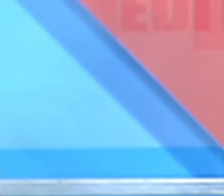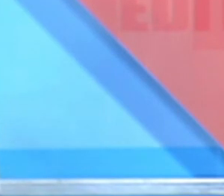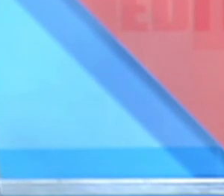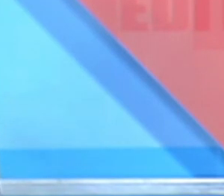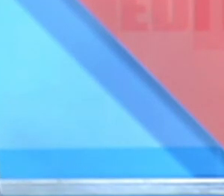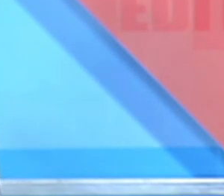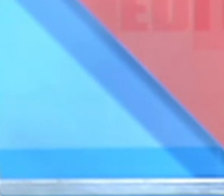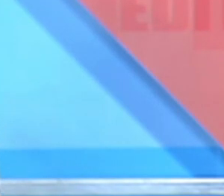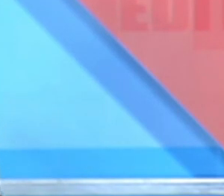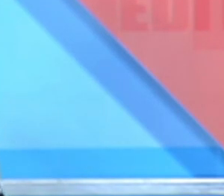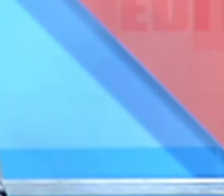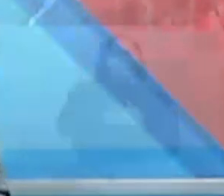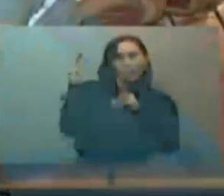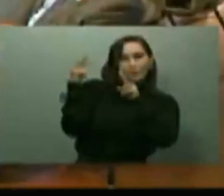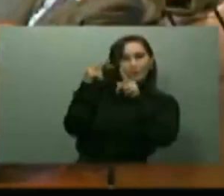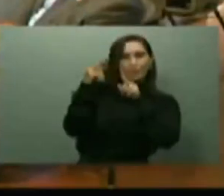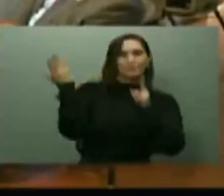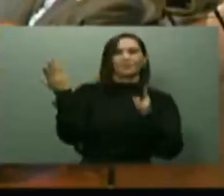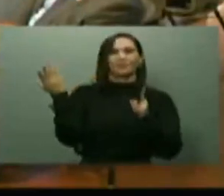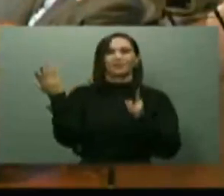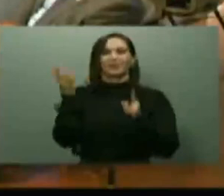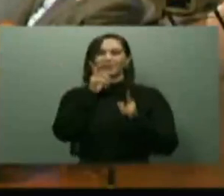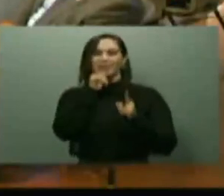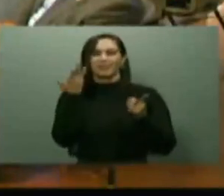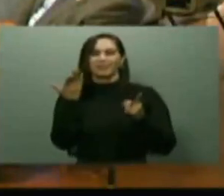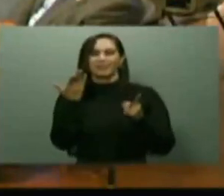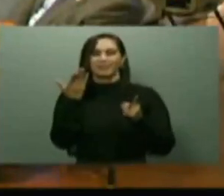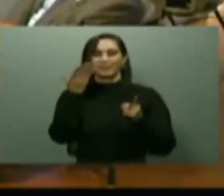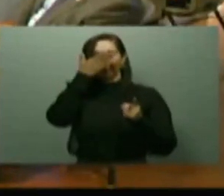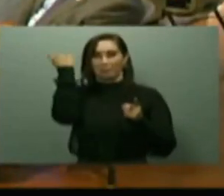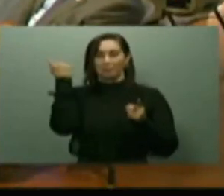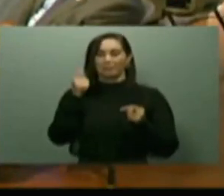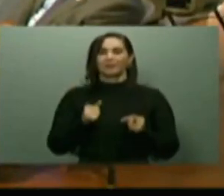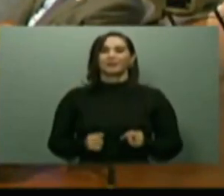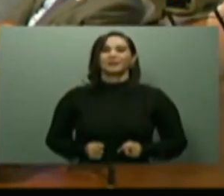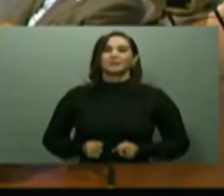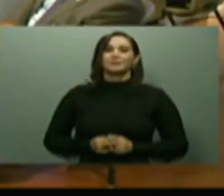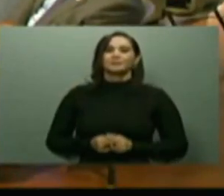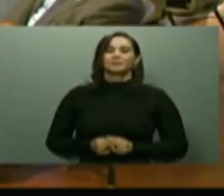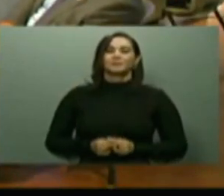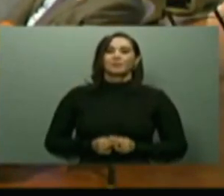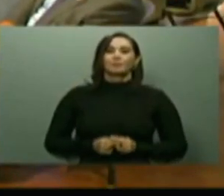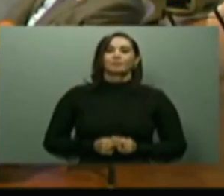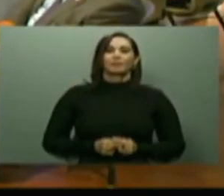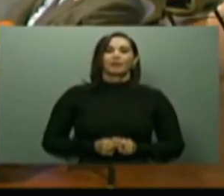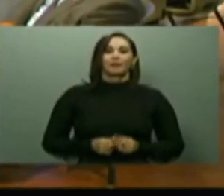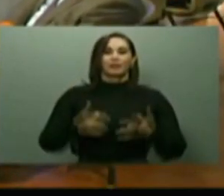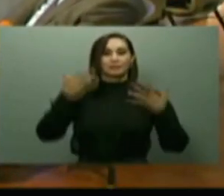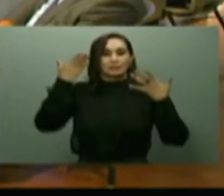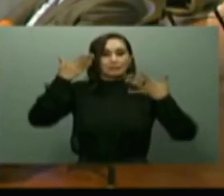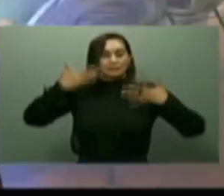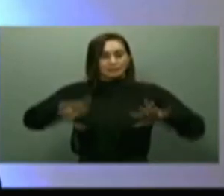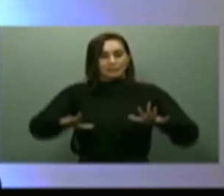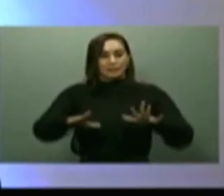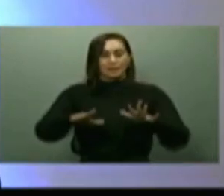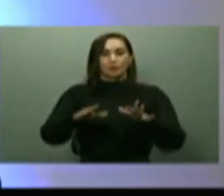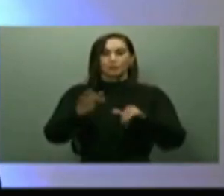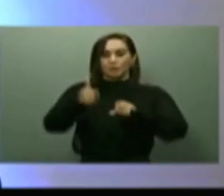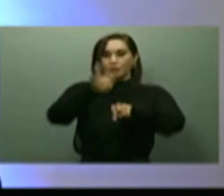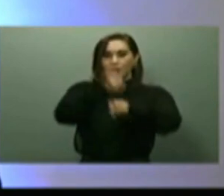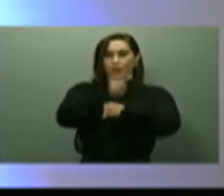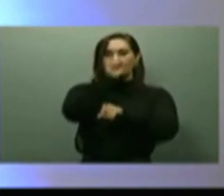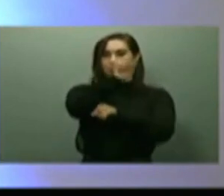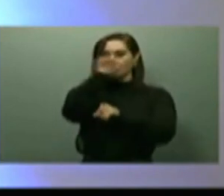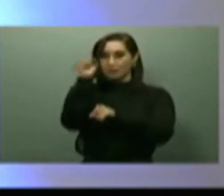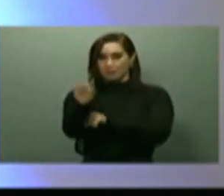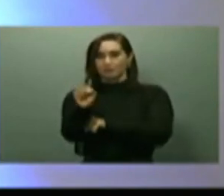que tienen de la gente informativa, el interés que muestran, su deseo de participar, de estar presentes en las actividades que aquí se realizan.